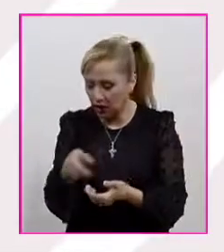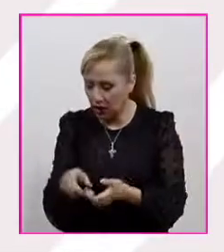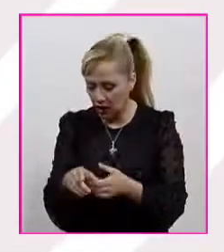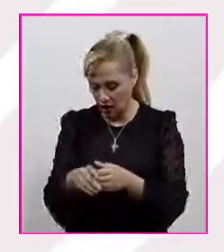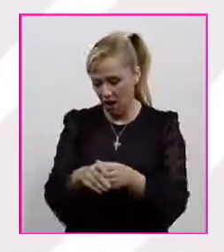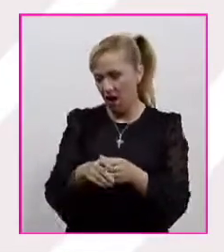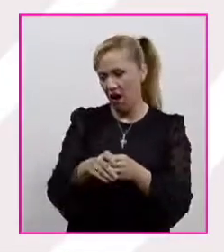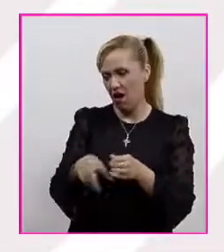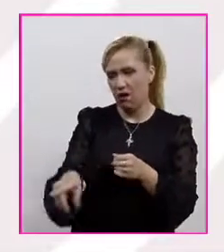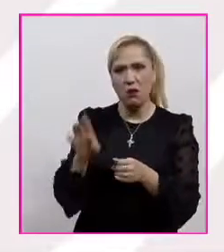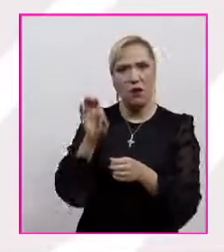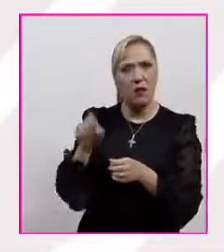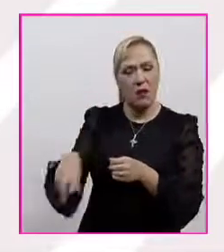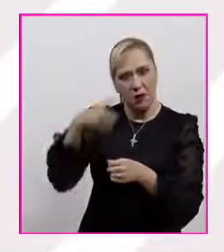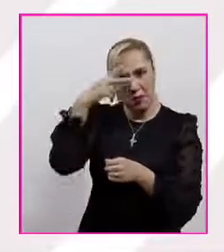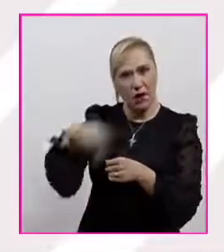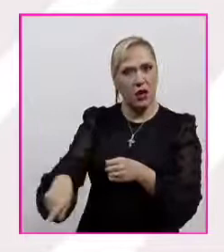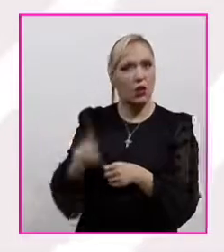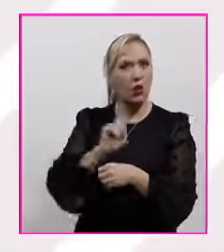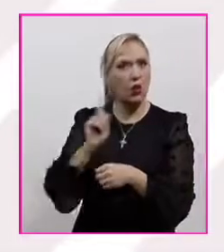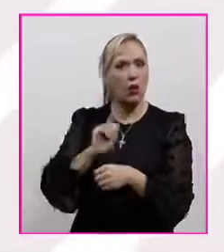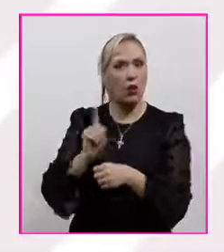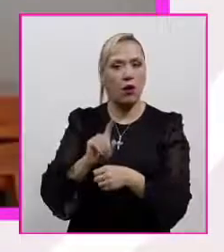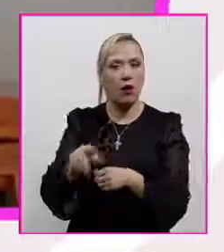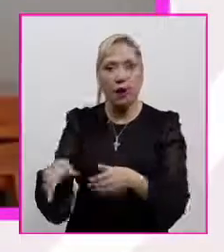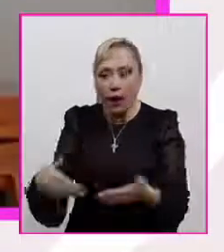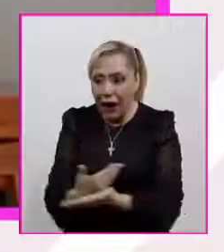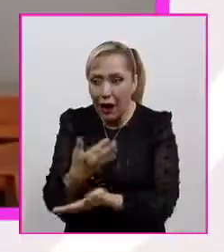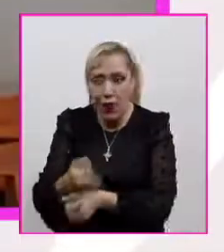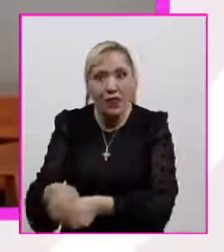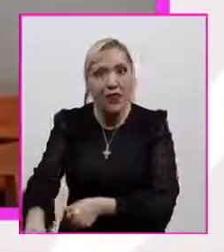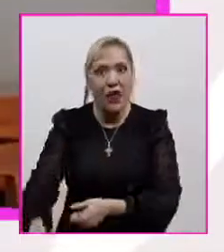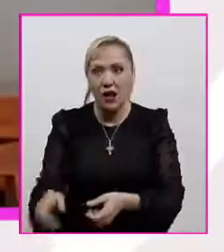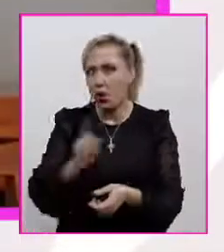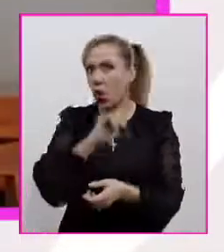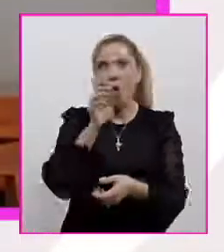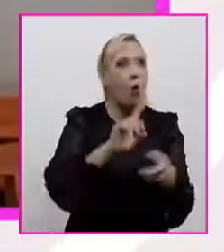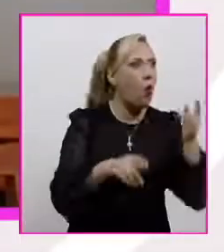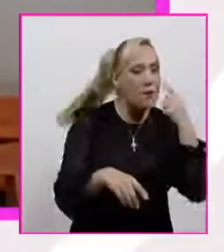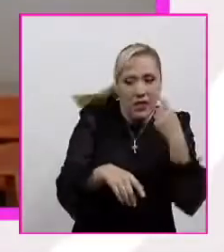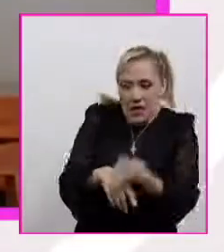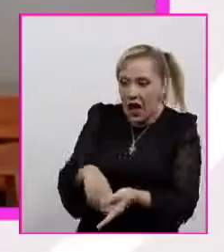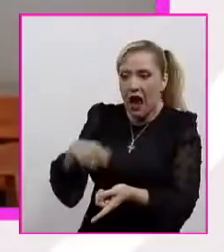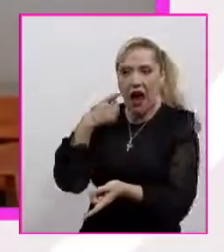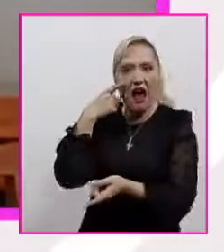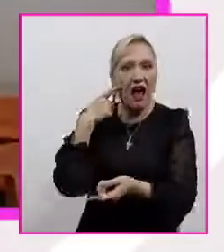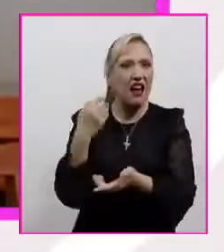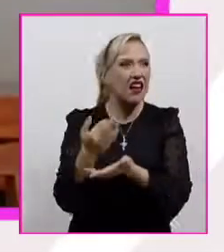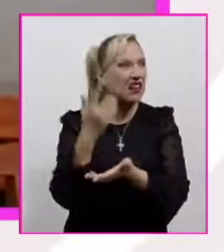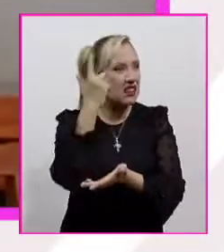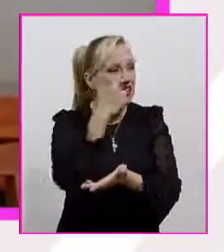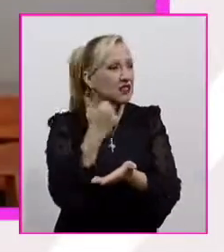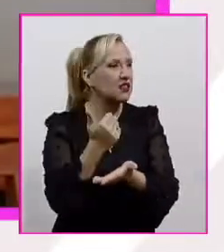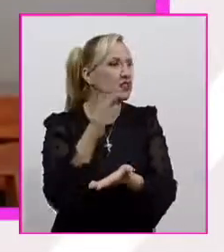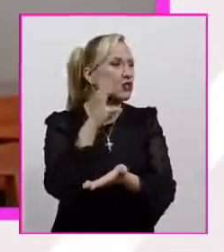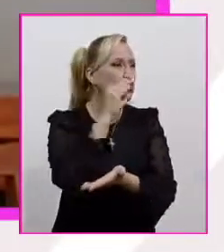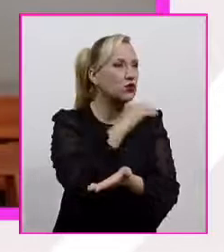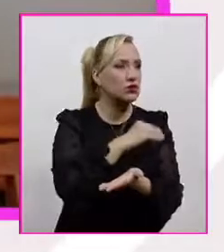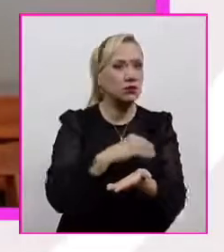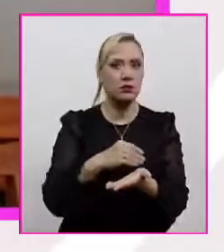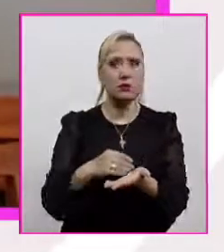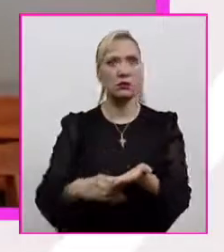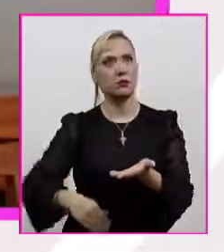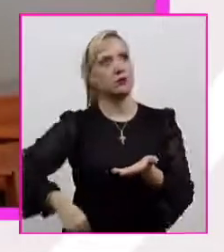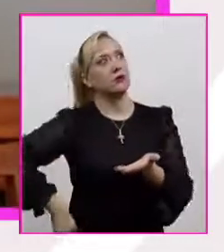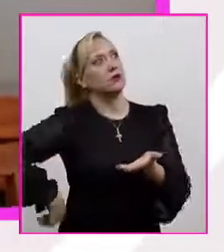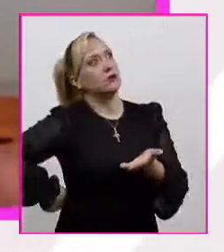no es mexicano. Entonces, no, espérate, pero pues si acaba de nacer, no, es que míralo, no es mexicano. Decíamos, no, bueno, esto no es posible,